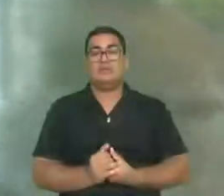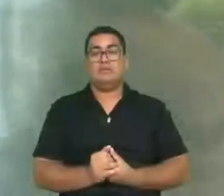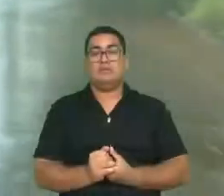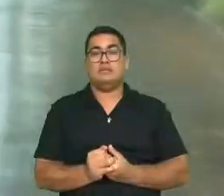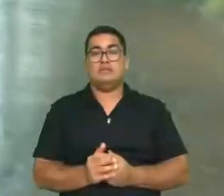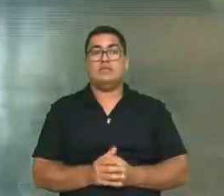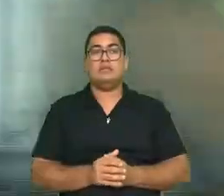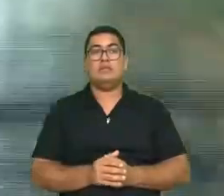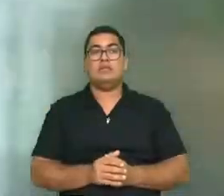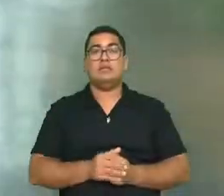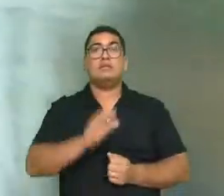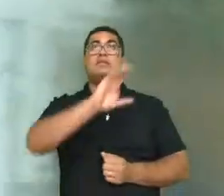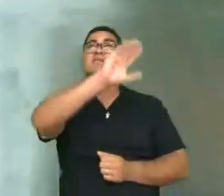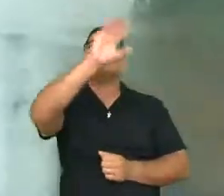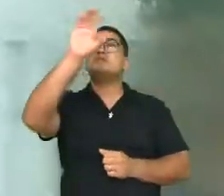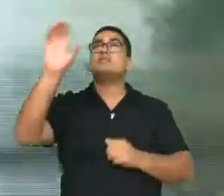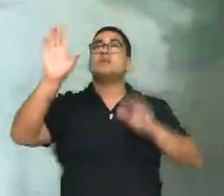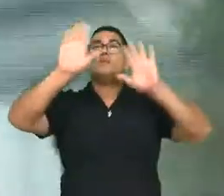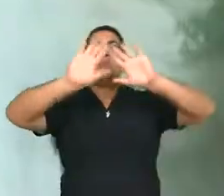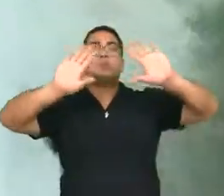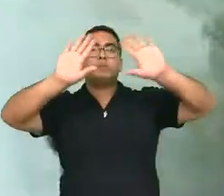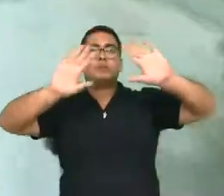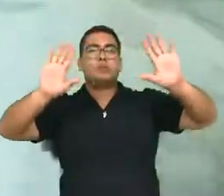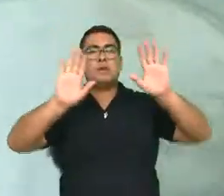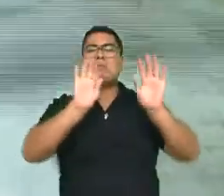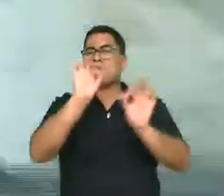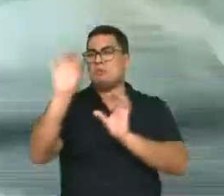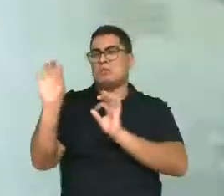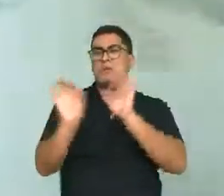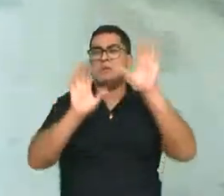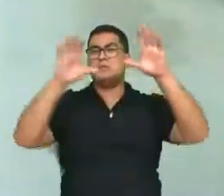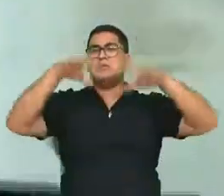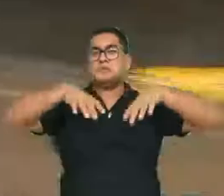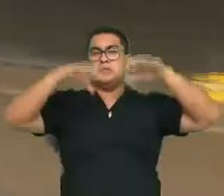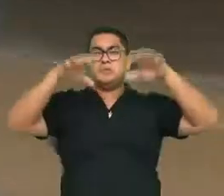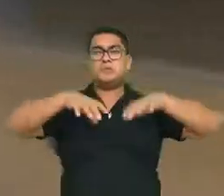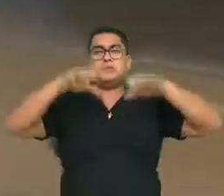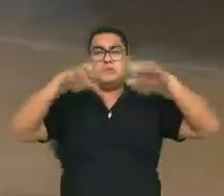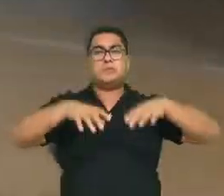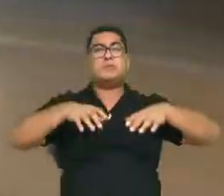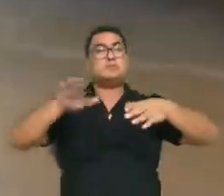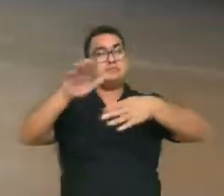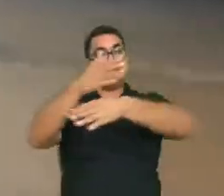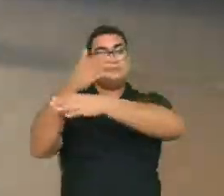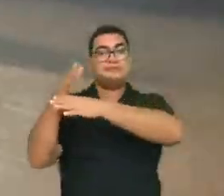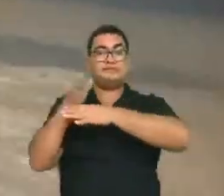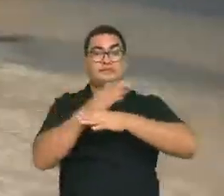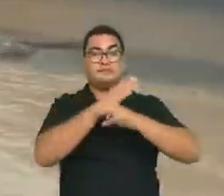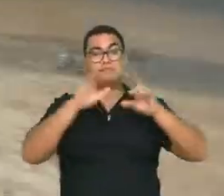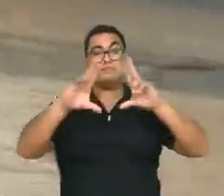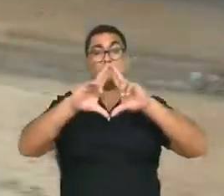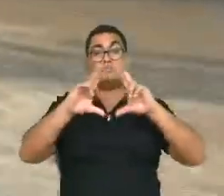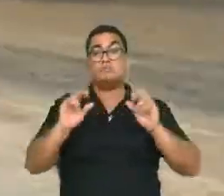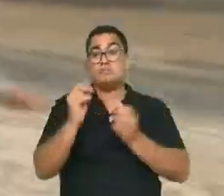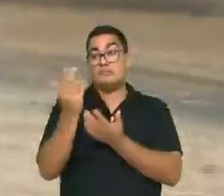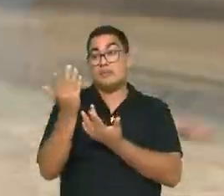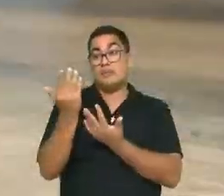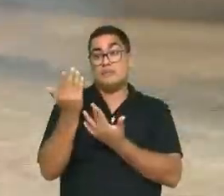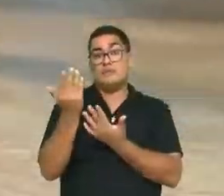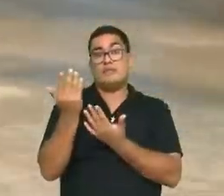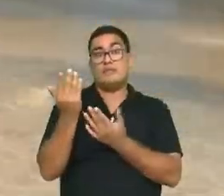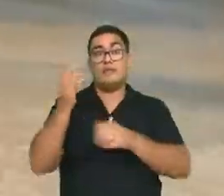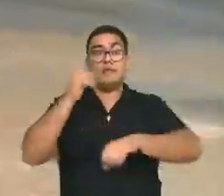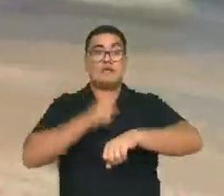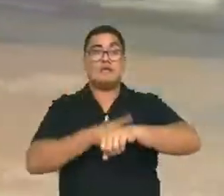Los cielos nublados y las lluvias de ligeras a moderadas se mantendrán en algunas partes del país, por lo que se espera que las condiciones del